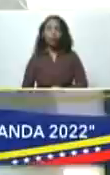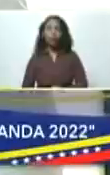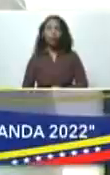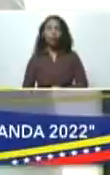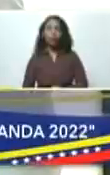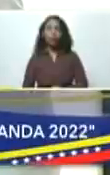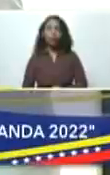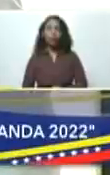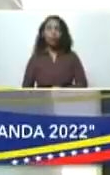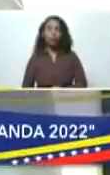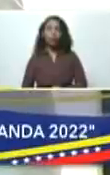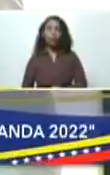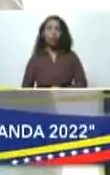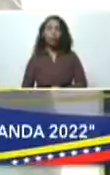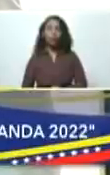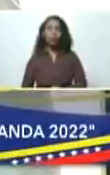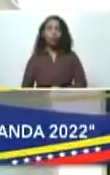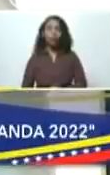Te llevo